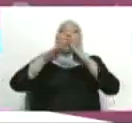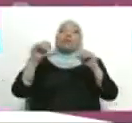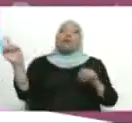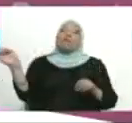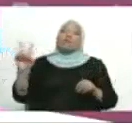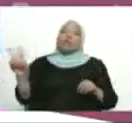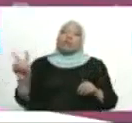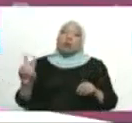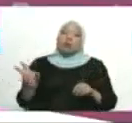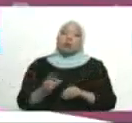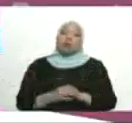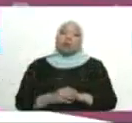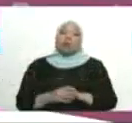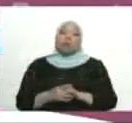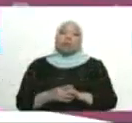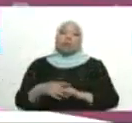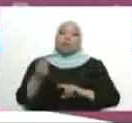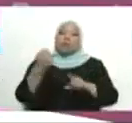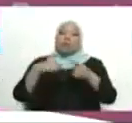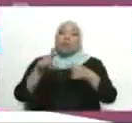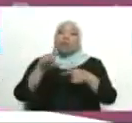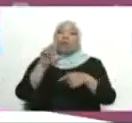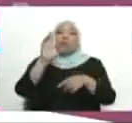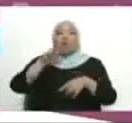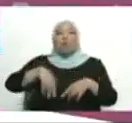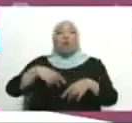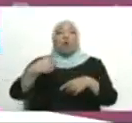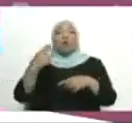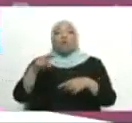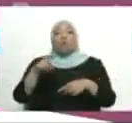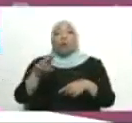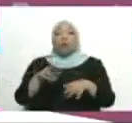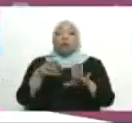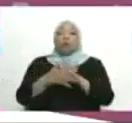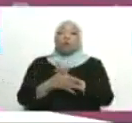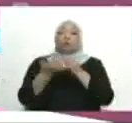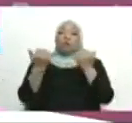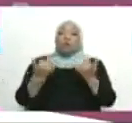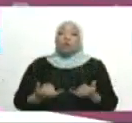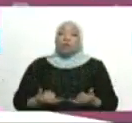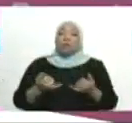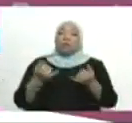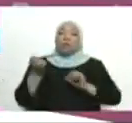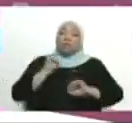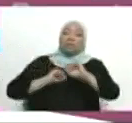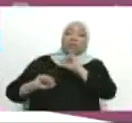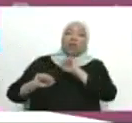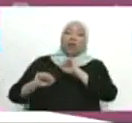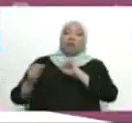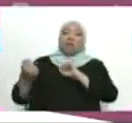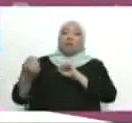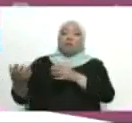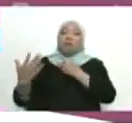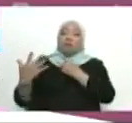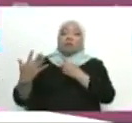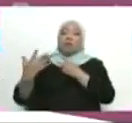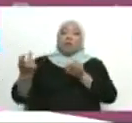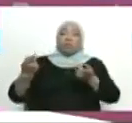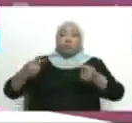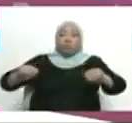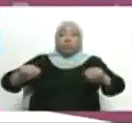Venezuela, a repudiar suficientemente y de manera contundente este llamado a